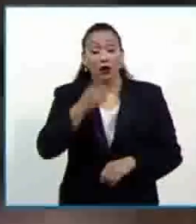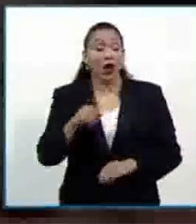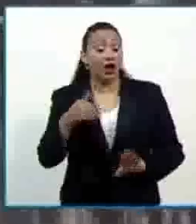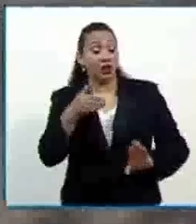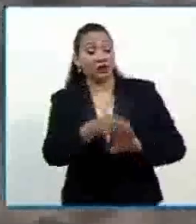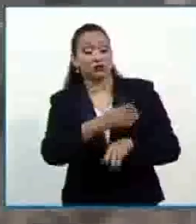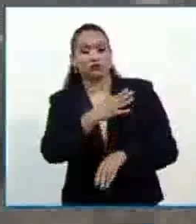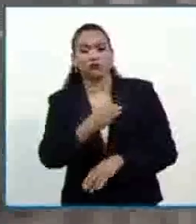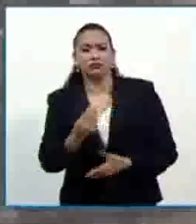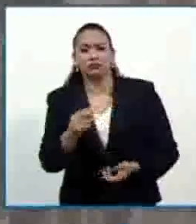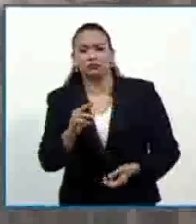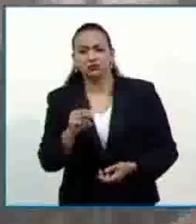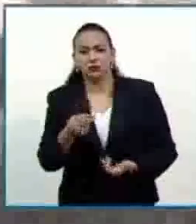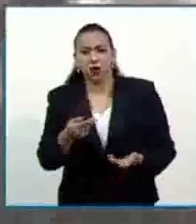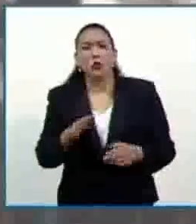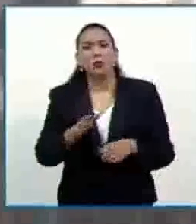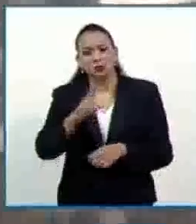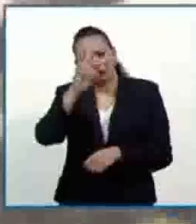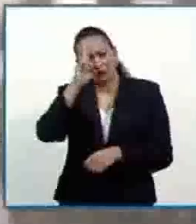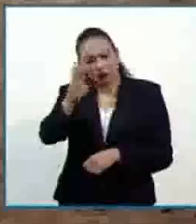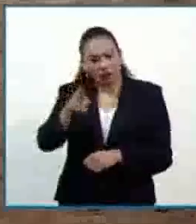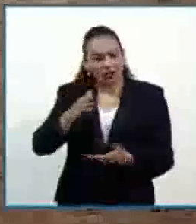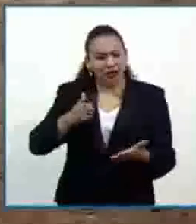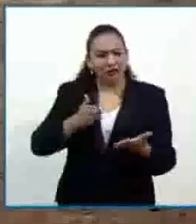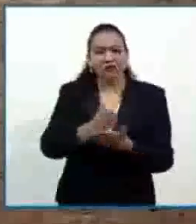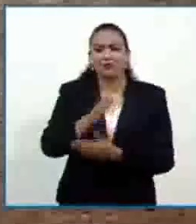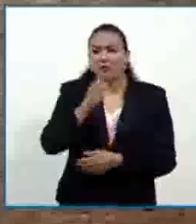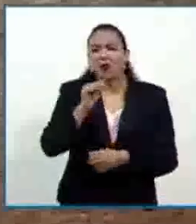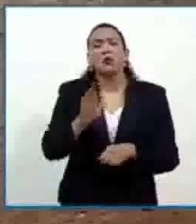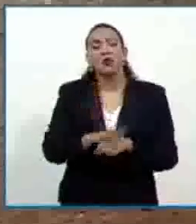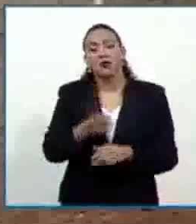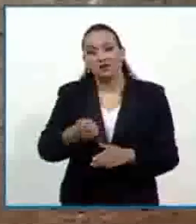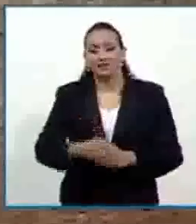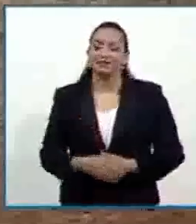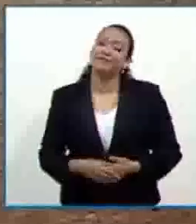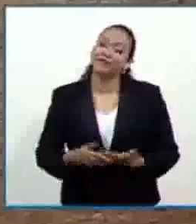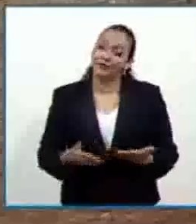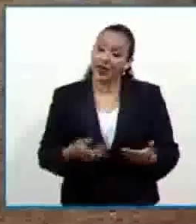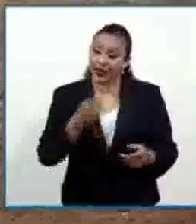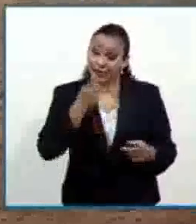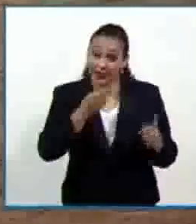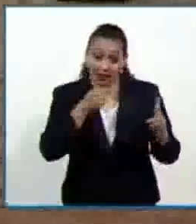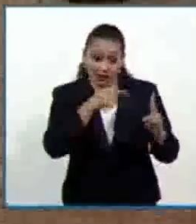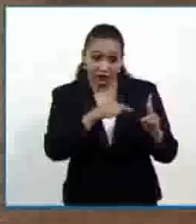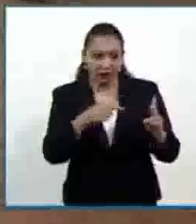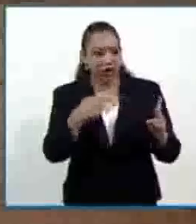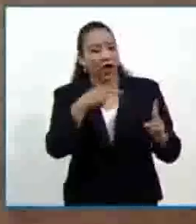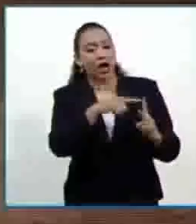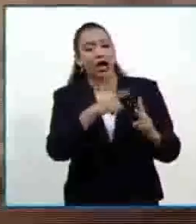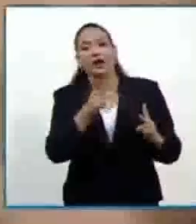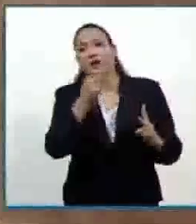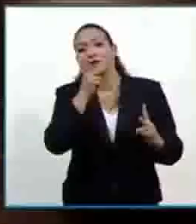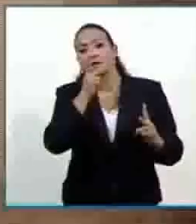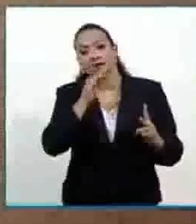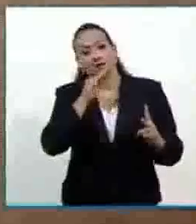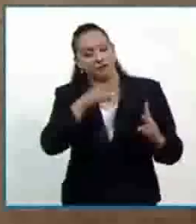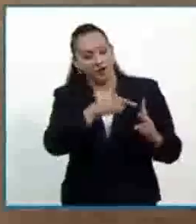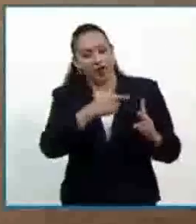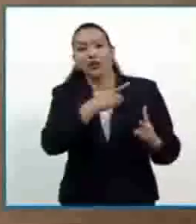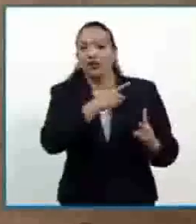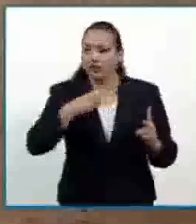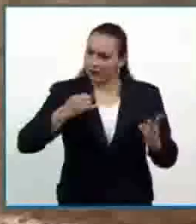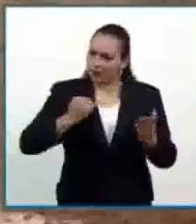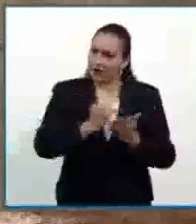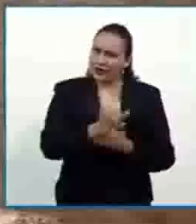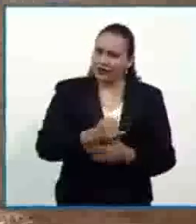infancia se deba impedirles la entrada. Además, argumentó que la medida afectaba la autonomía de los padres para decidir qué es lo mejor